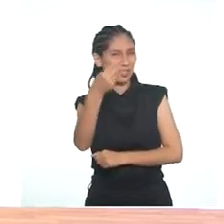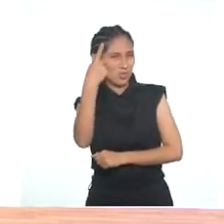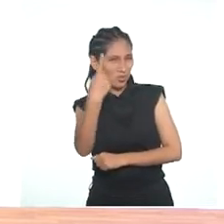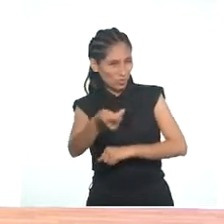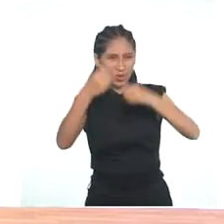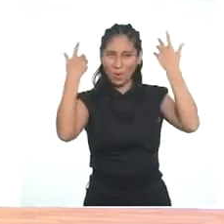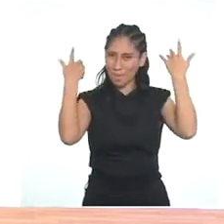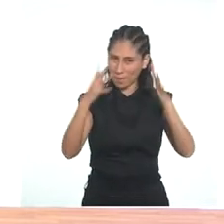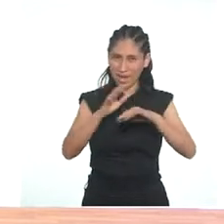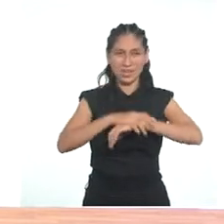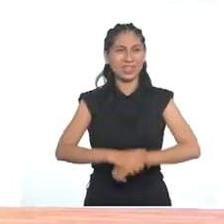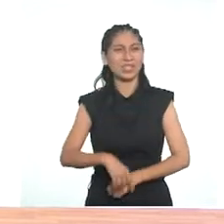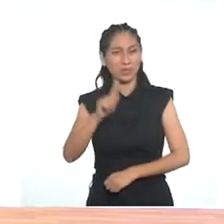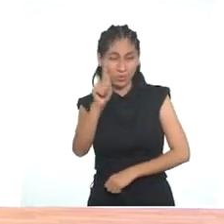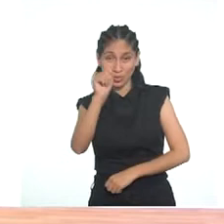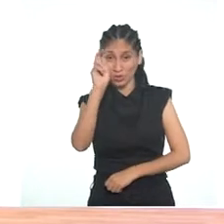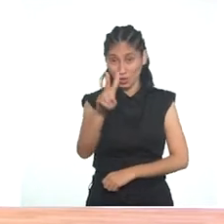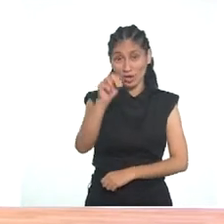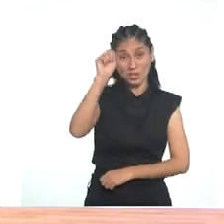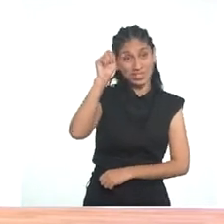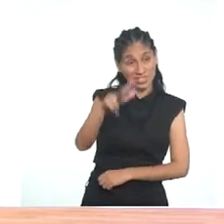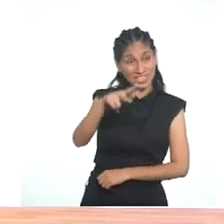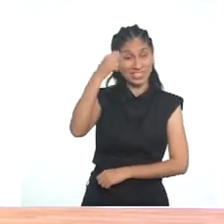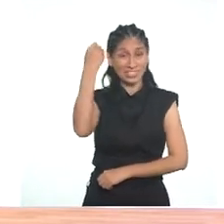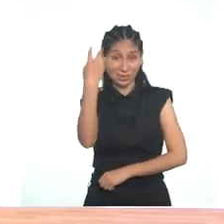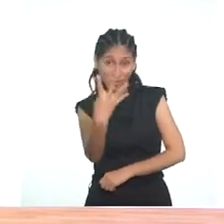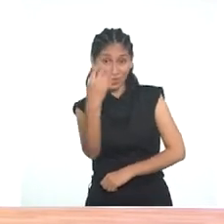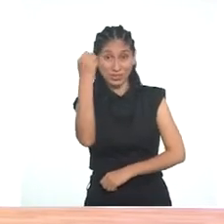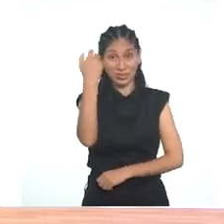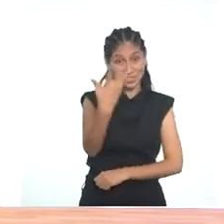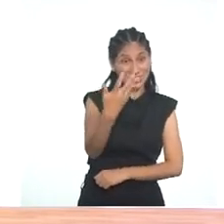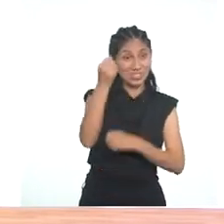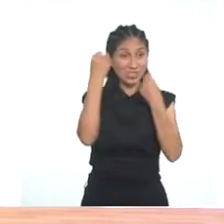3, 2, 1, va. Y